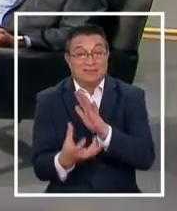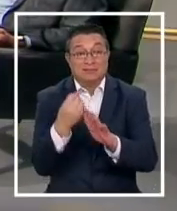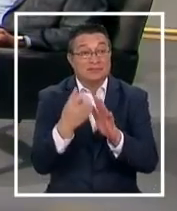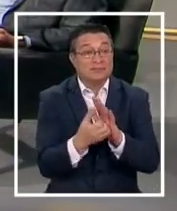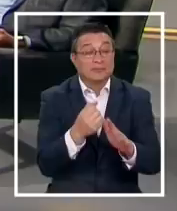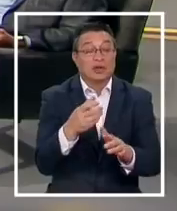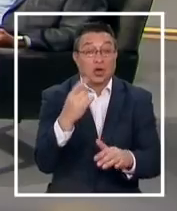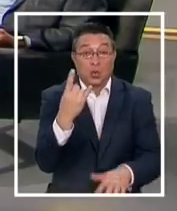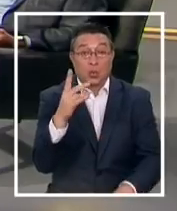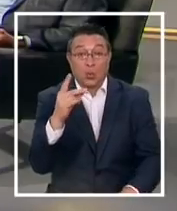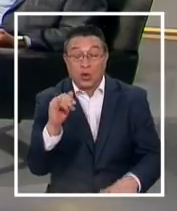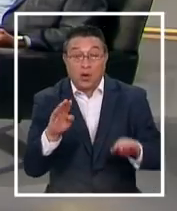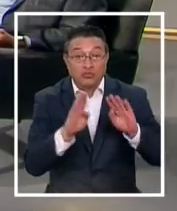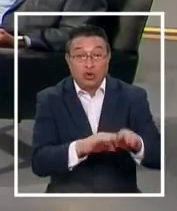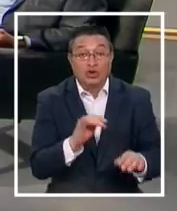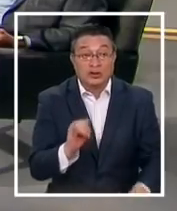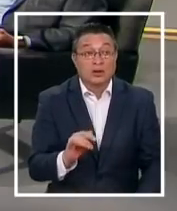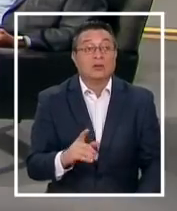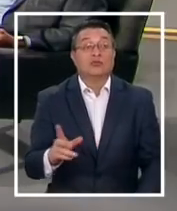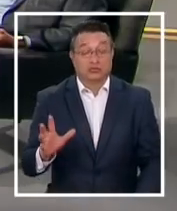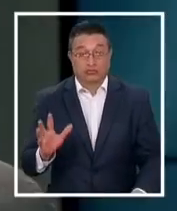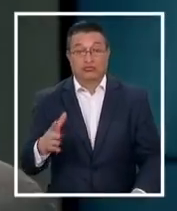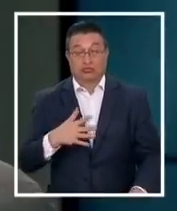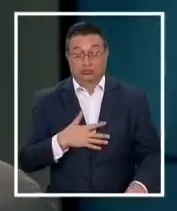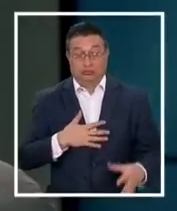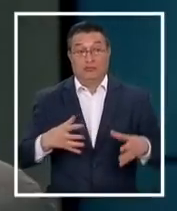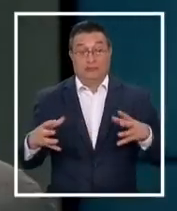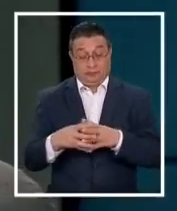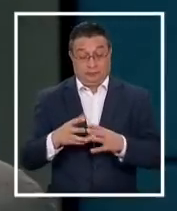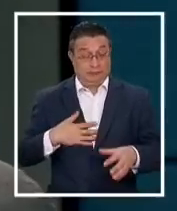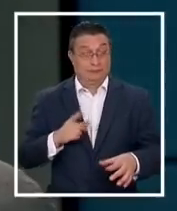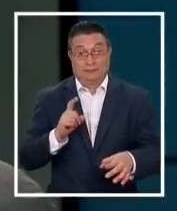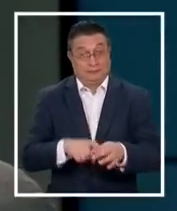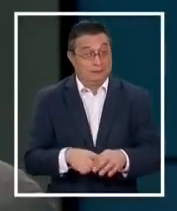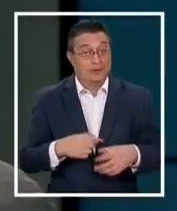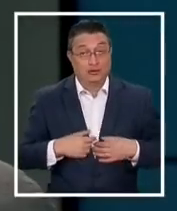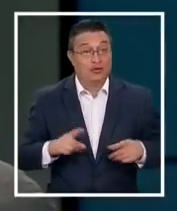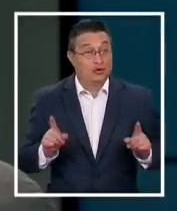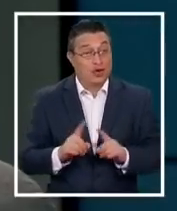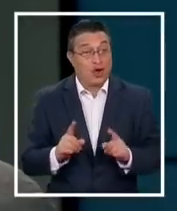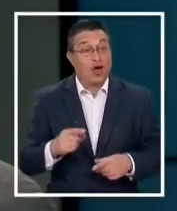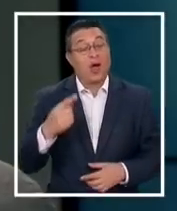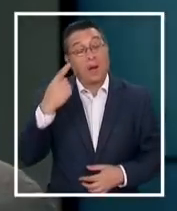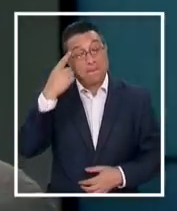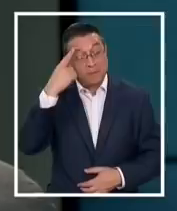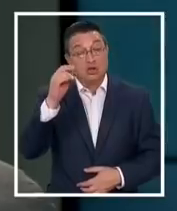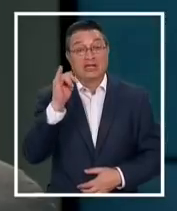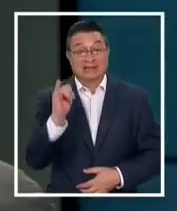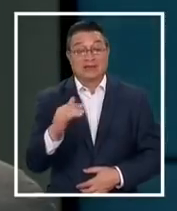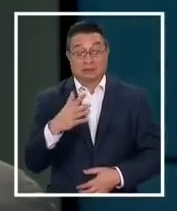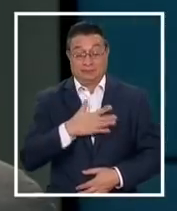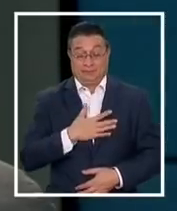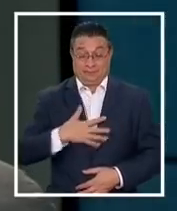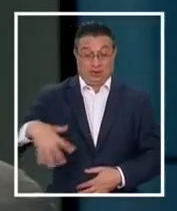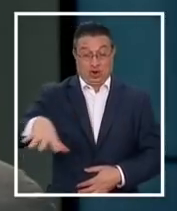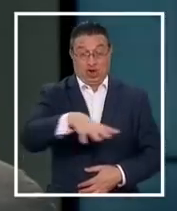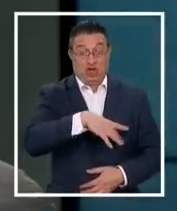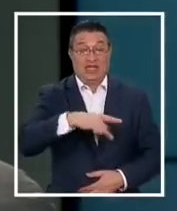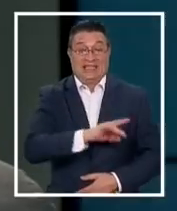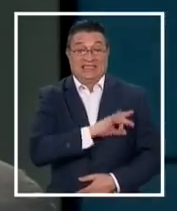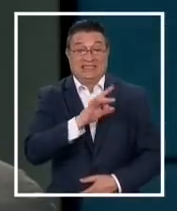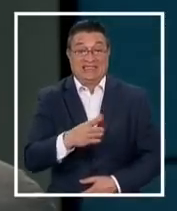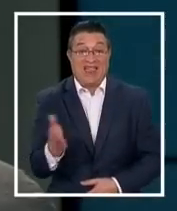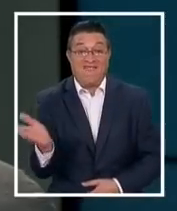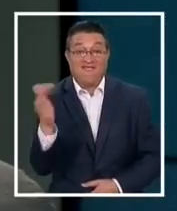en la UDI, pero... efectivamente no es el partido en el que yo milito. Y sí, como Chile Vamos, sí estamos